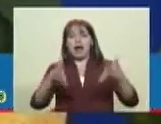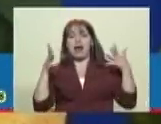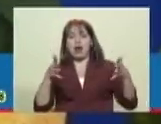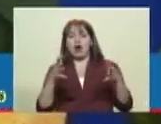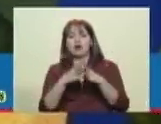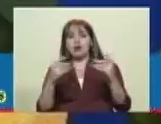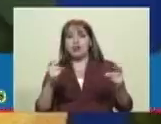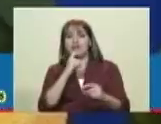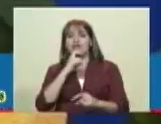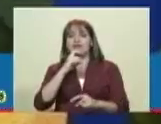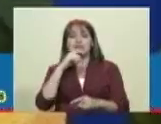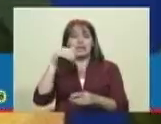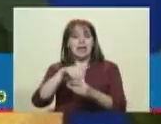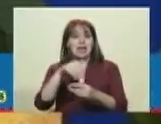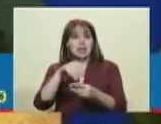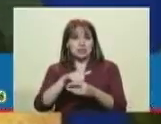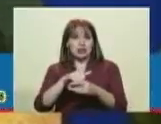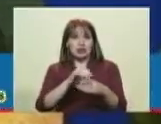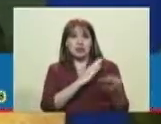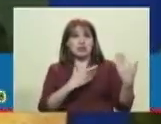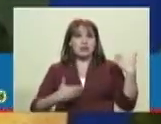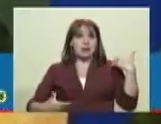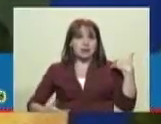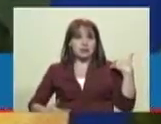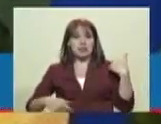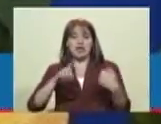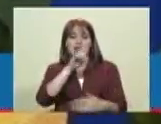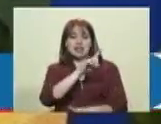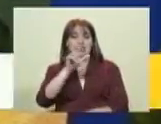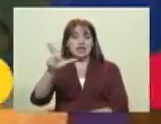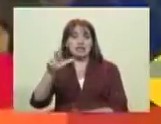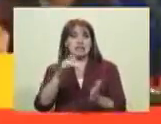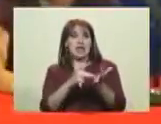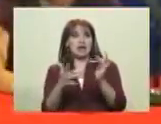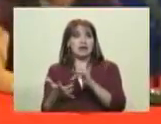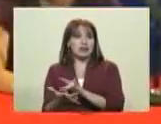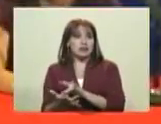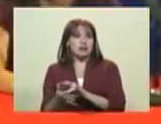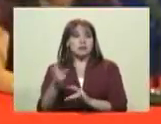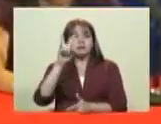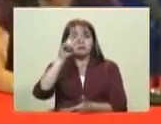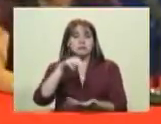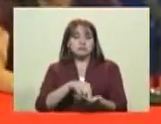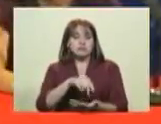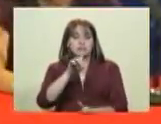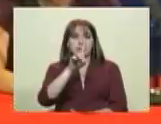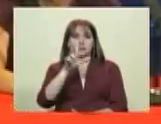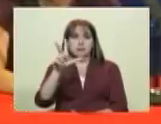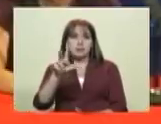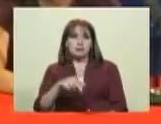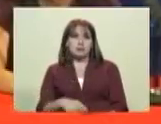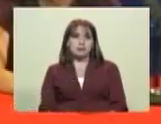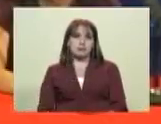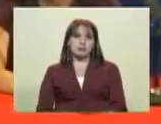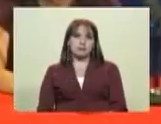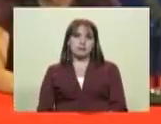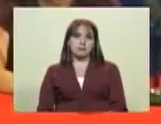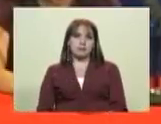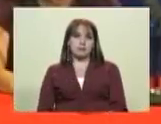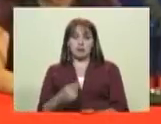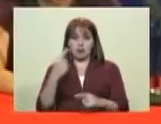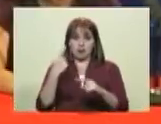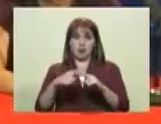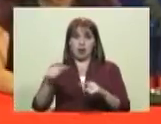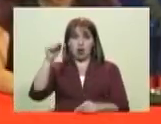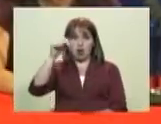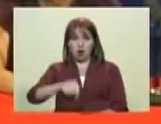difícil elección, la elección del 13 de abril del año 2013. Pero hoy lo